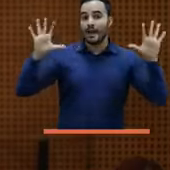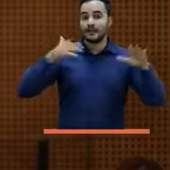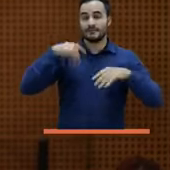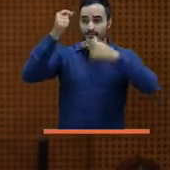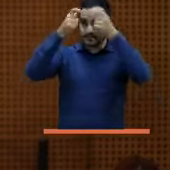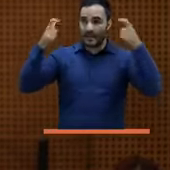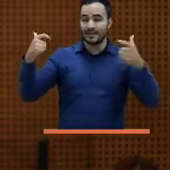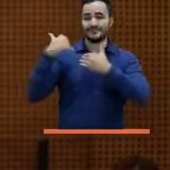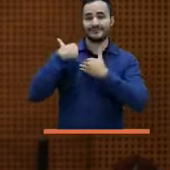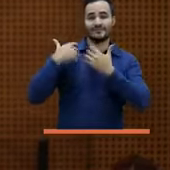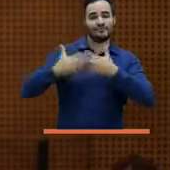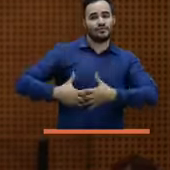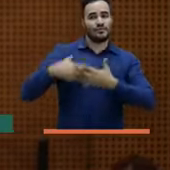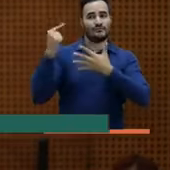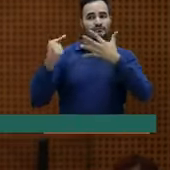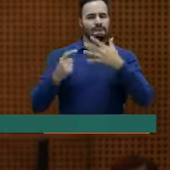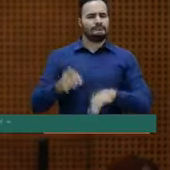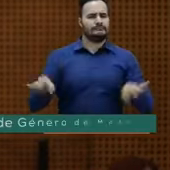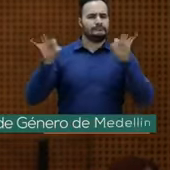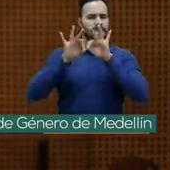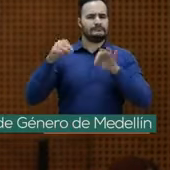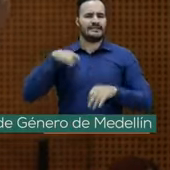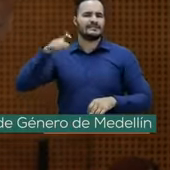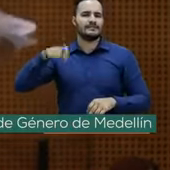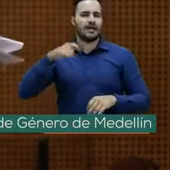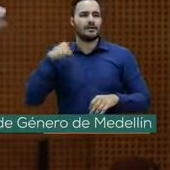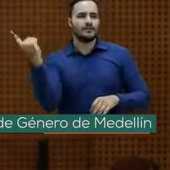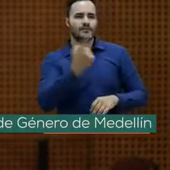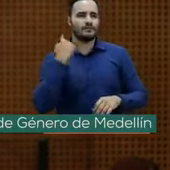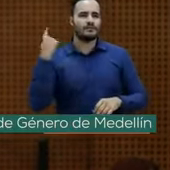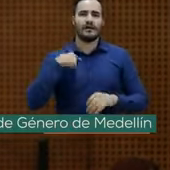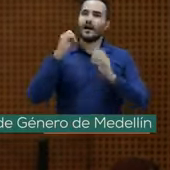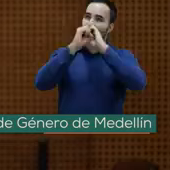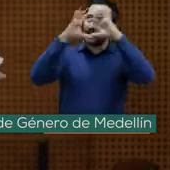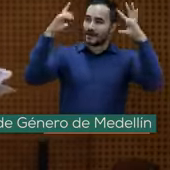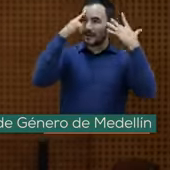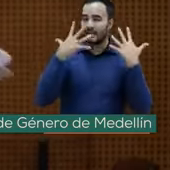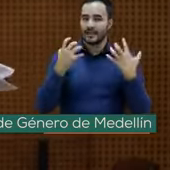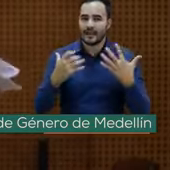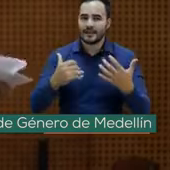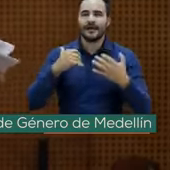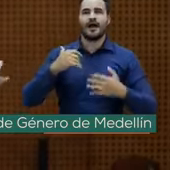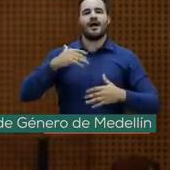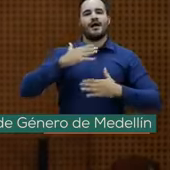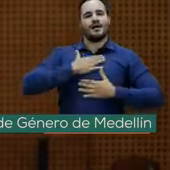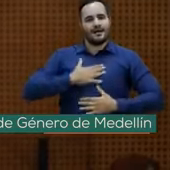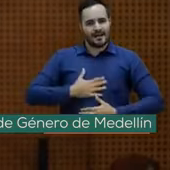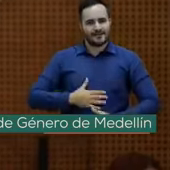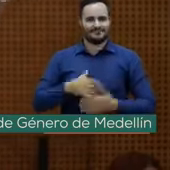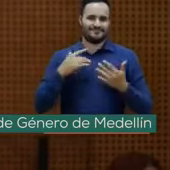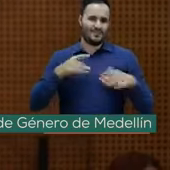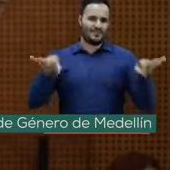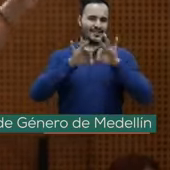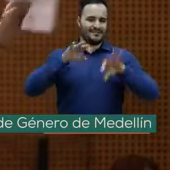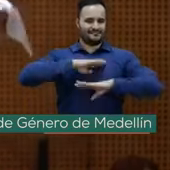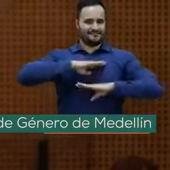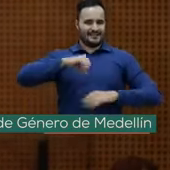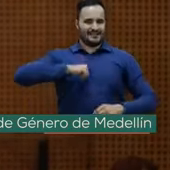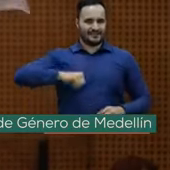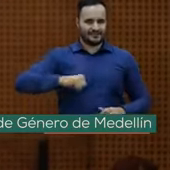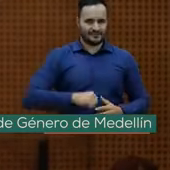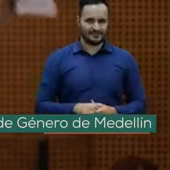en la garantía de poder acceder al sueño que se materializa básicos fundamentales yo quiero preguntarle